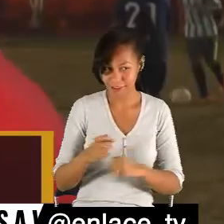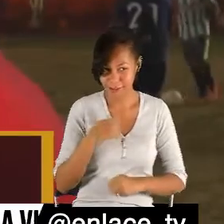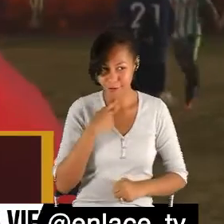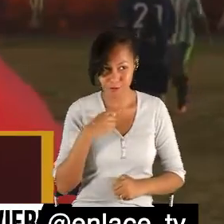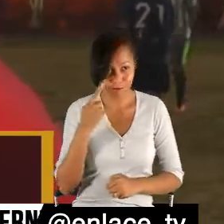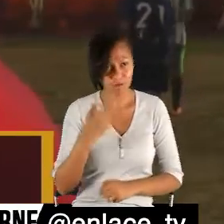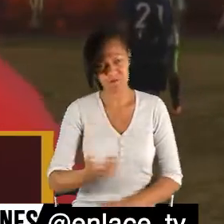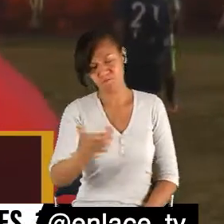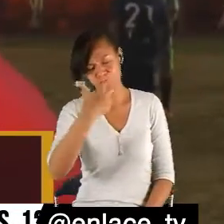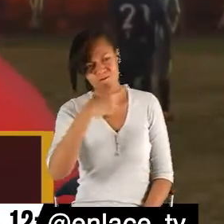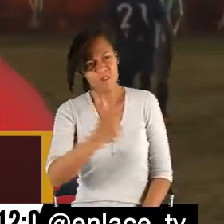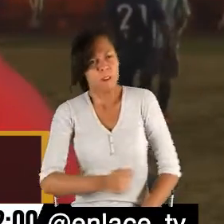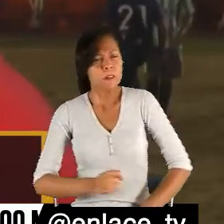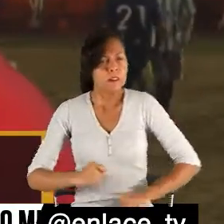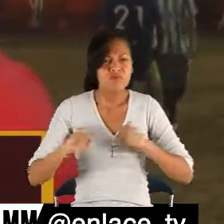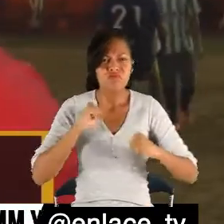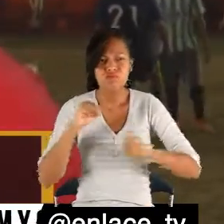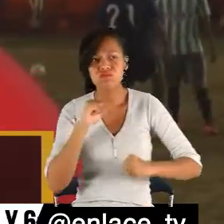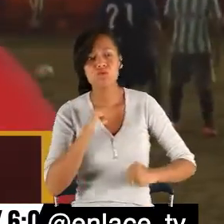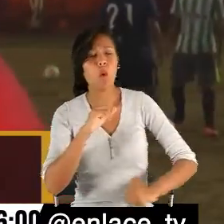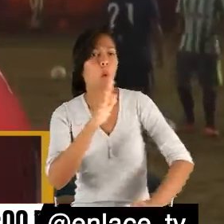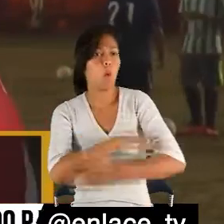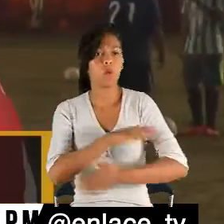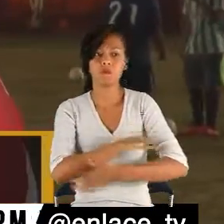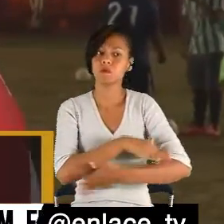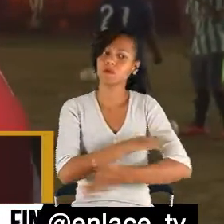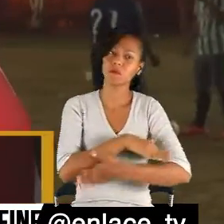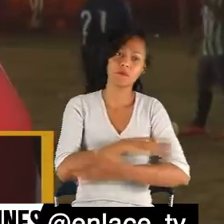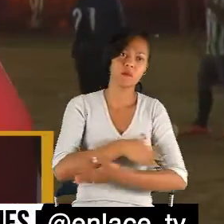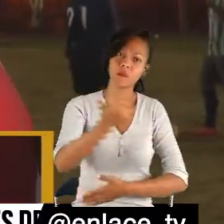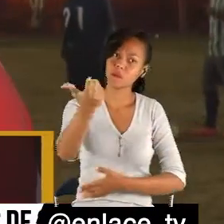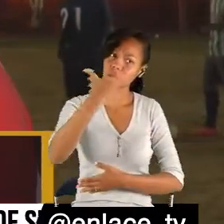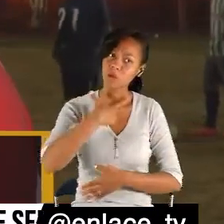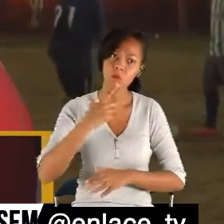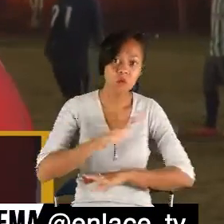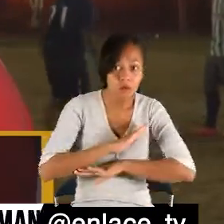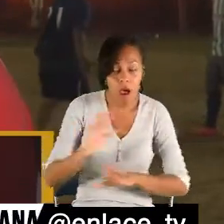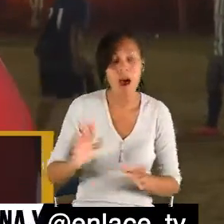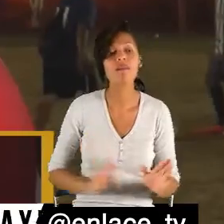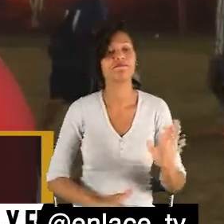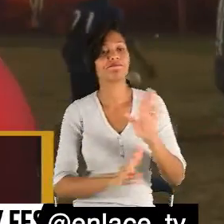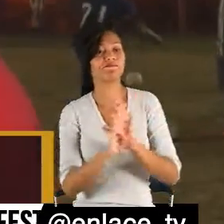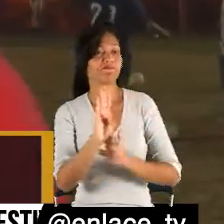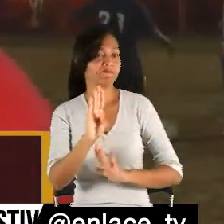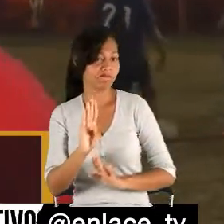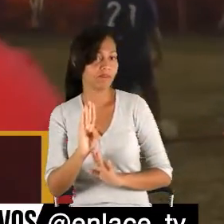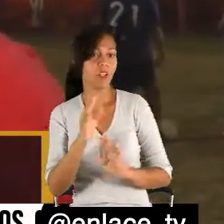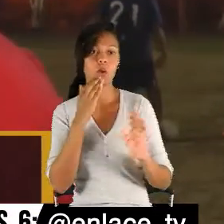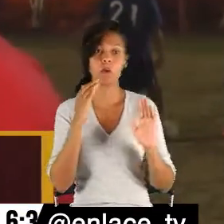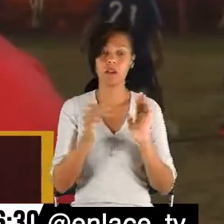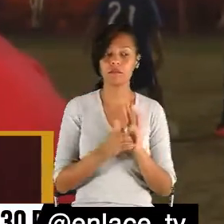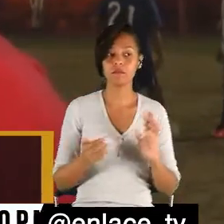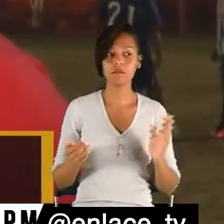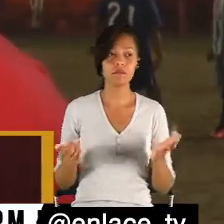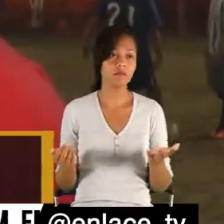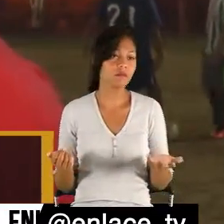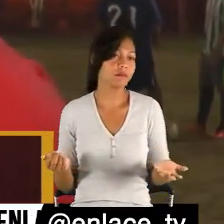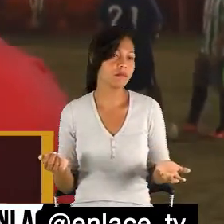disciplina tener disciplina para que puedan llegar muy lejos porque los jugadores no no